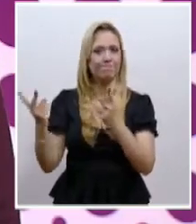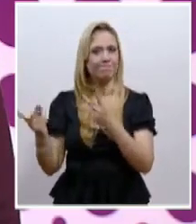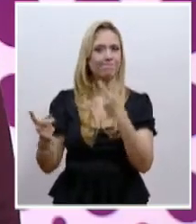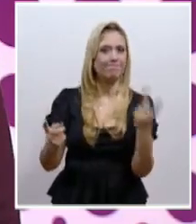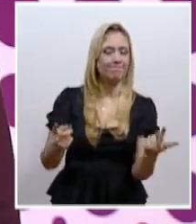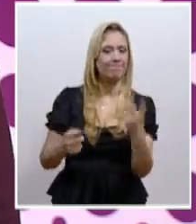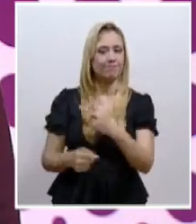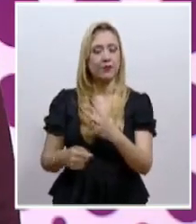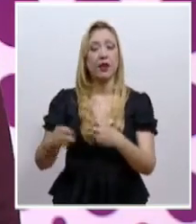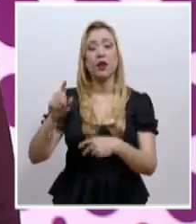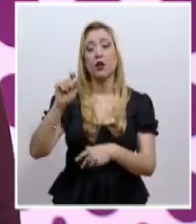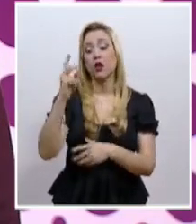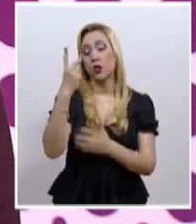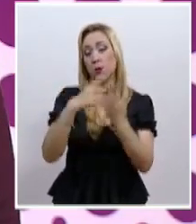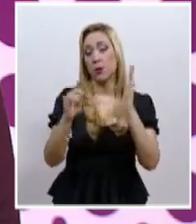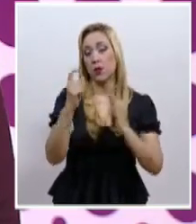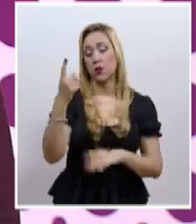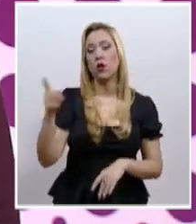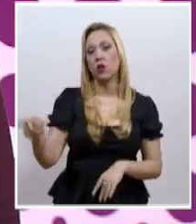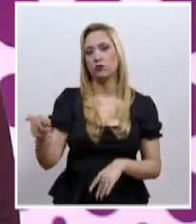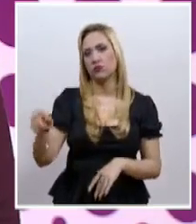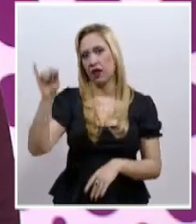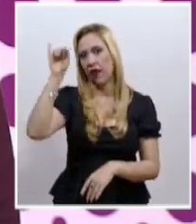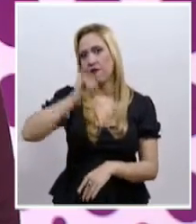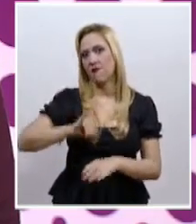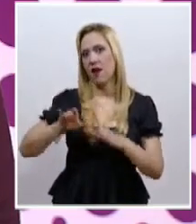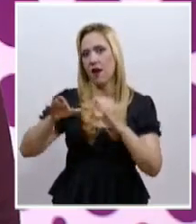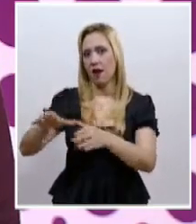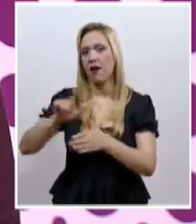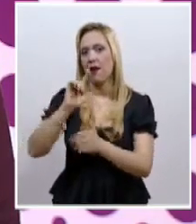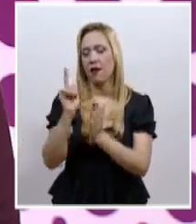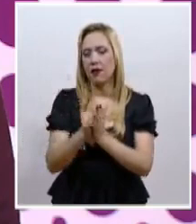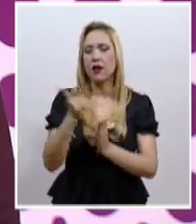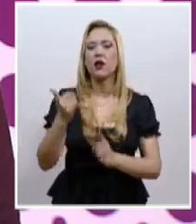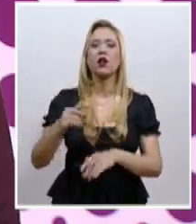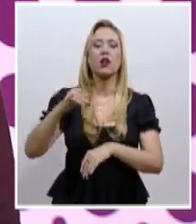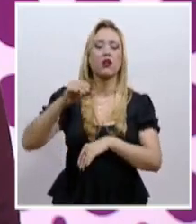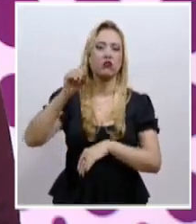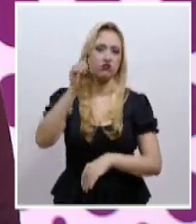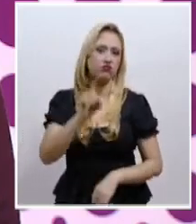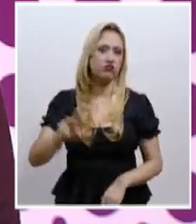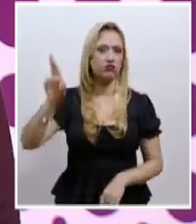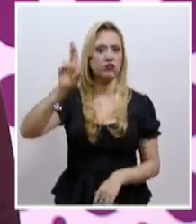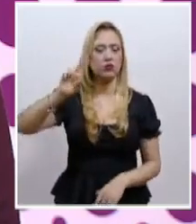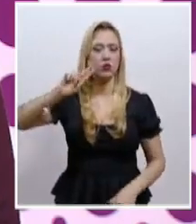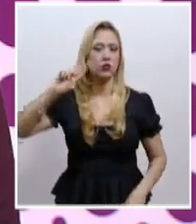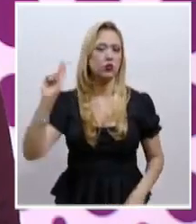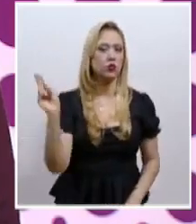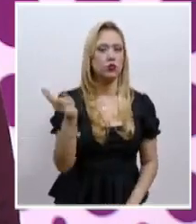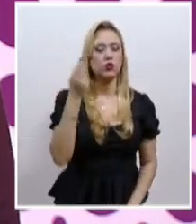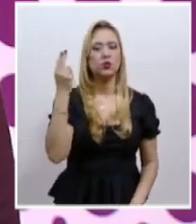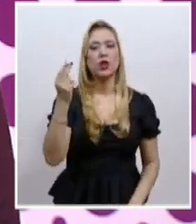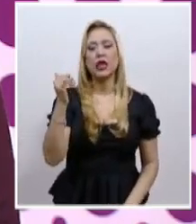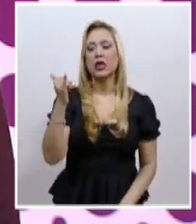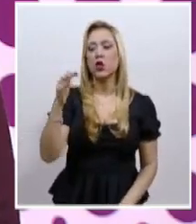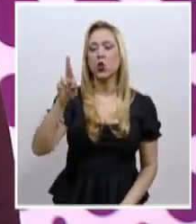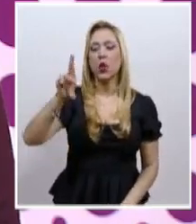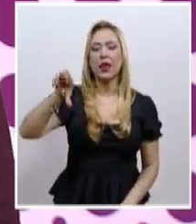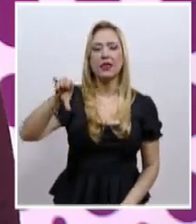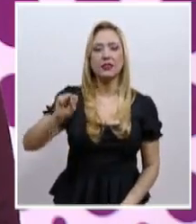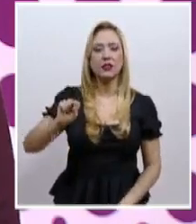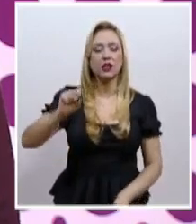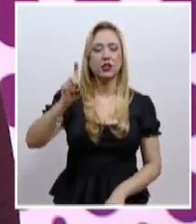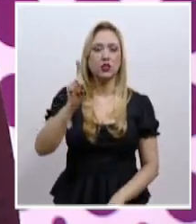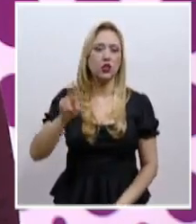2021 es la jefa del Departamento Académico de Derecho. Es doctora en Economía por Rice University y obtuvo el grado Juris Doctor de la George